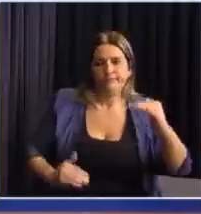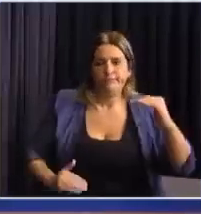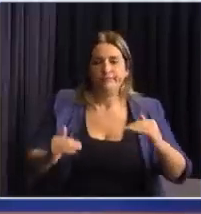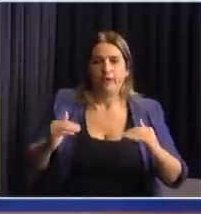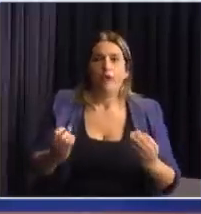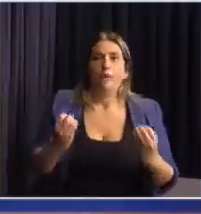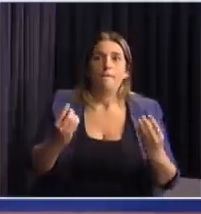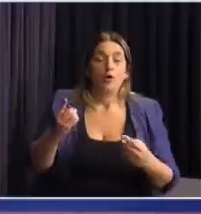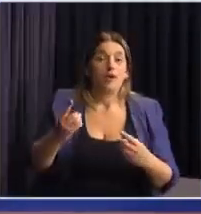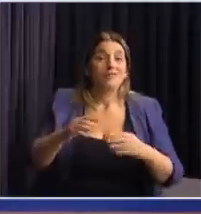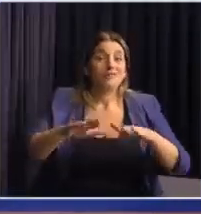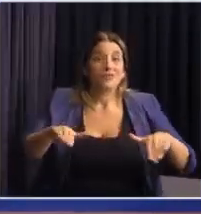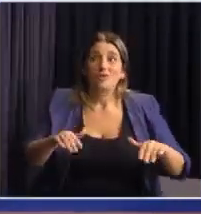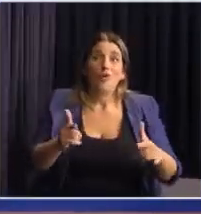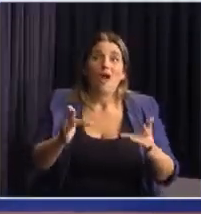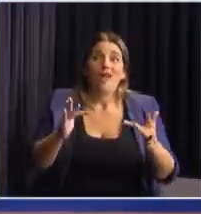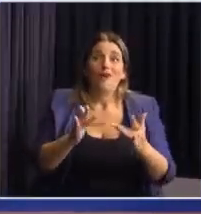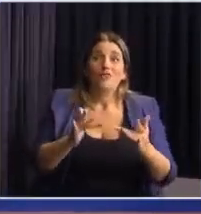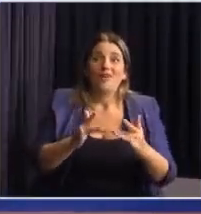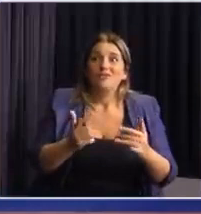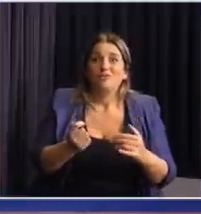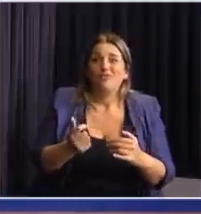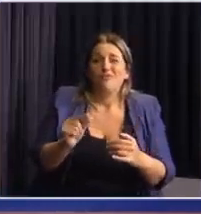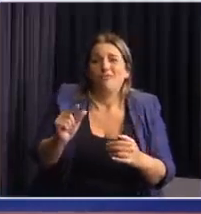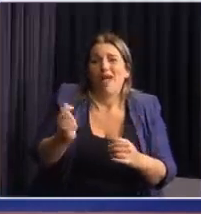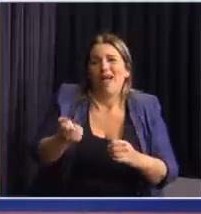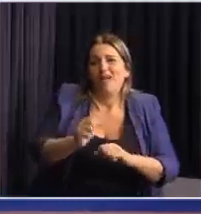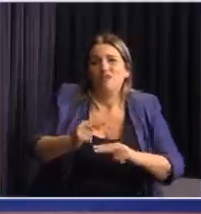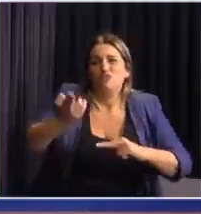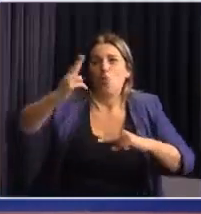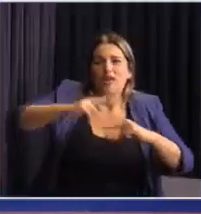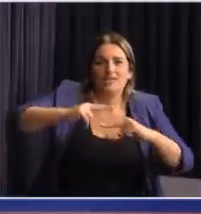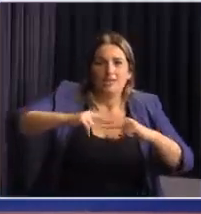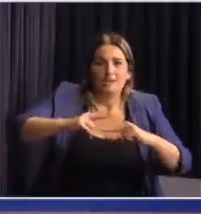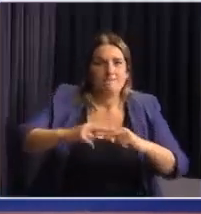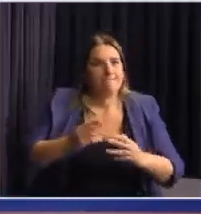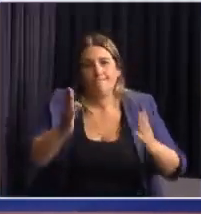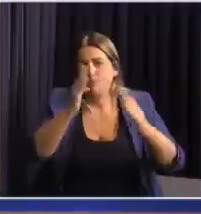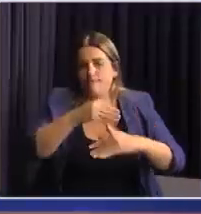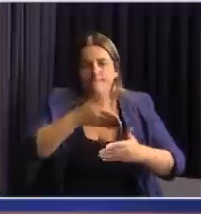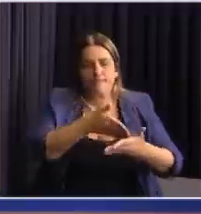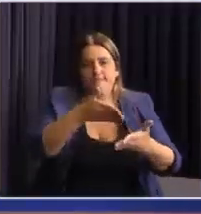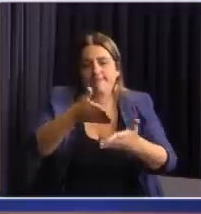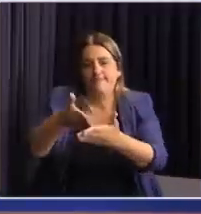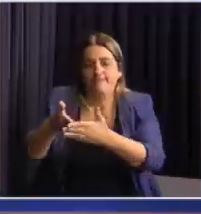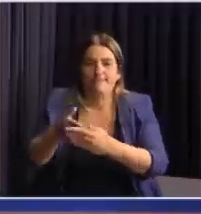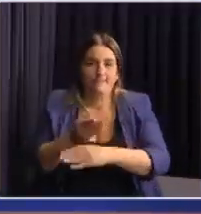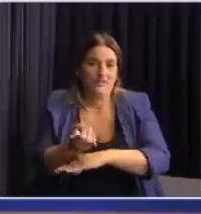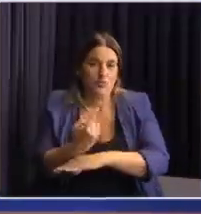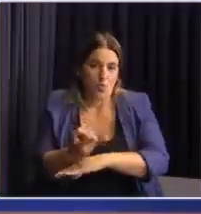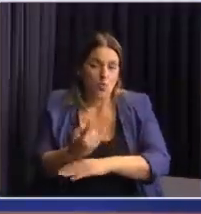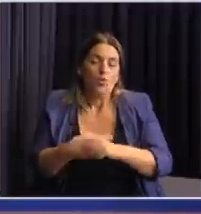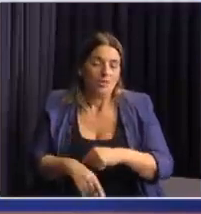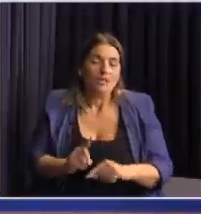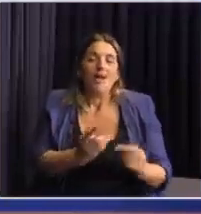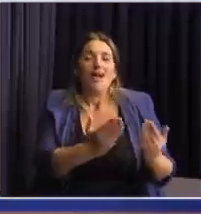que tienen menos posibilidades de conectividad y por lo tanto de usar los recursos del Plan Ceibal. Y además